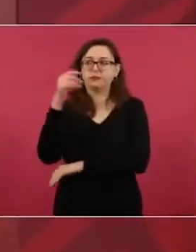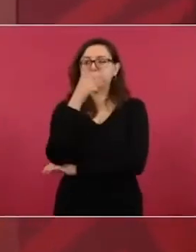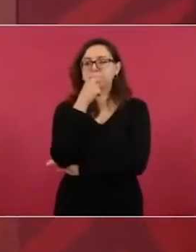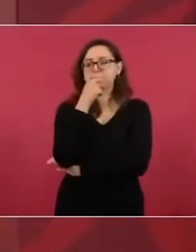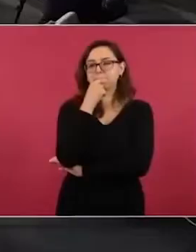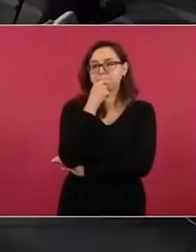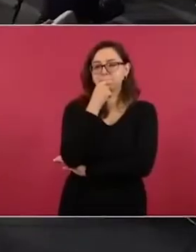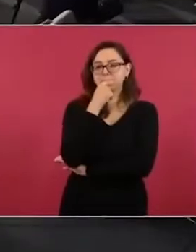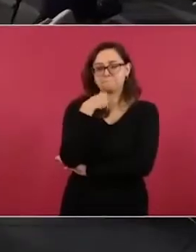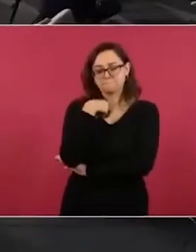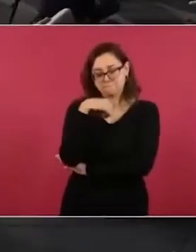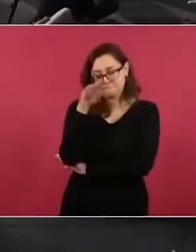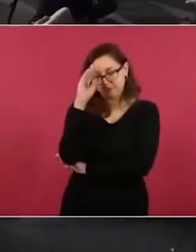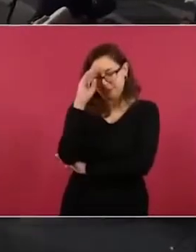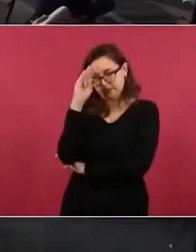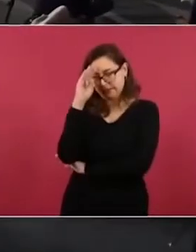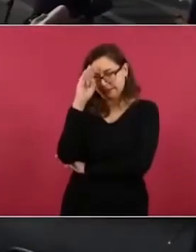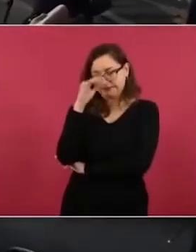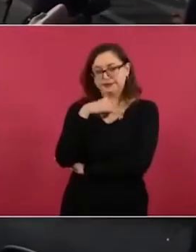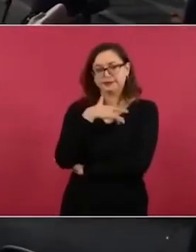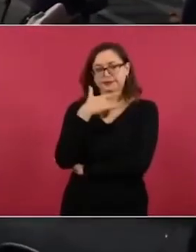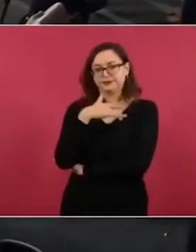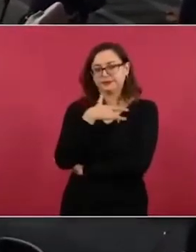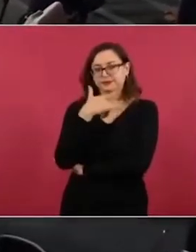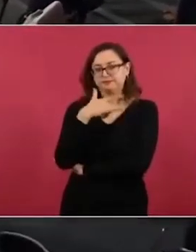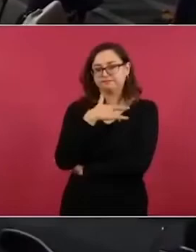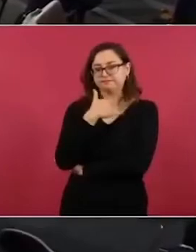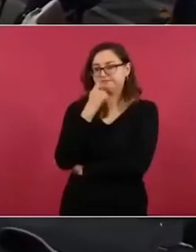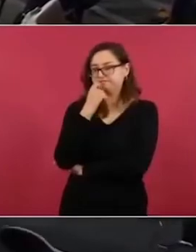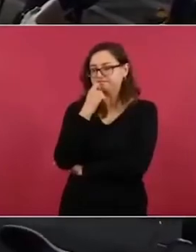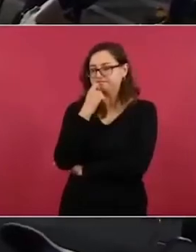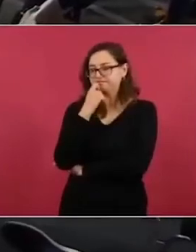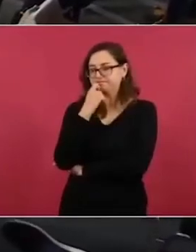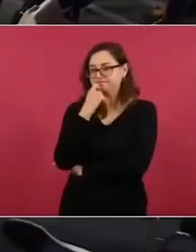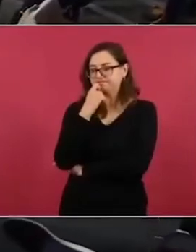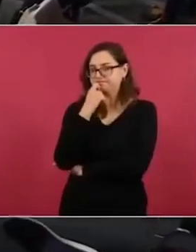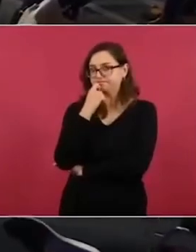voy a tener oportunidad de proponer